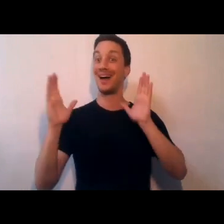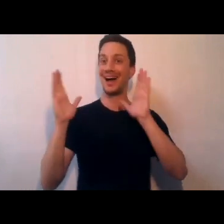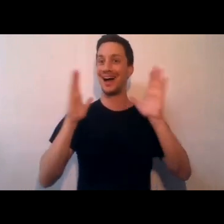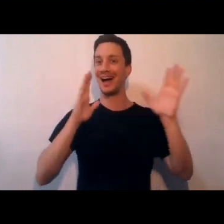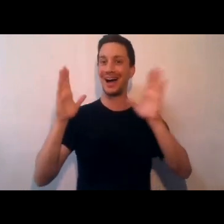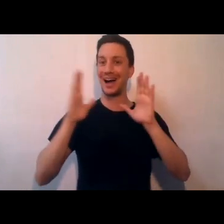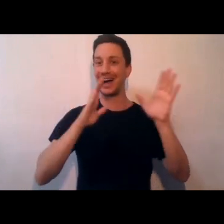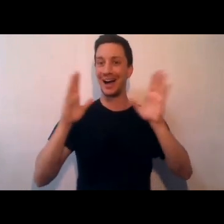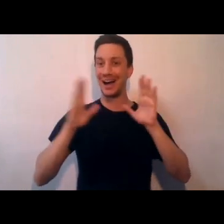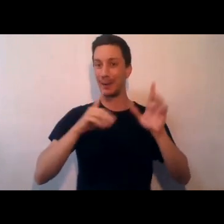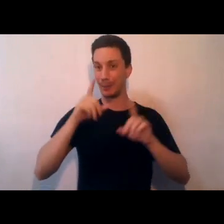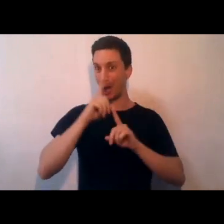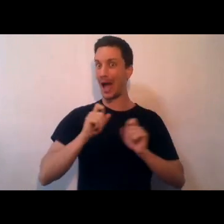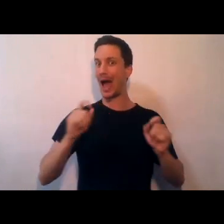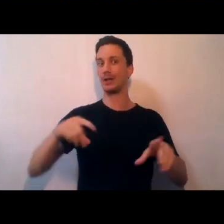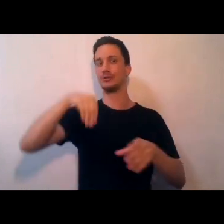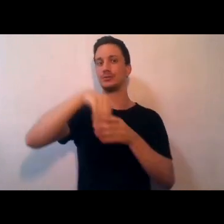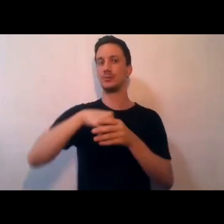otra.